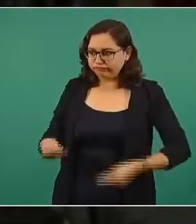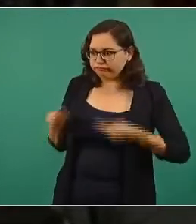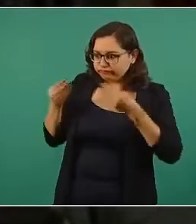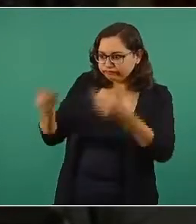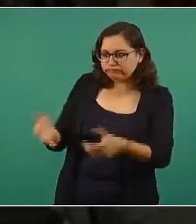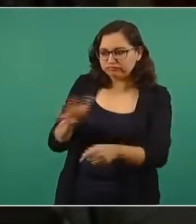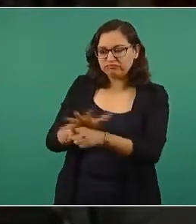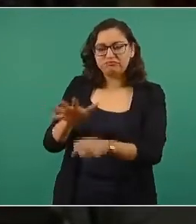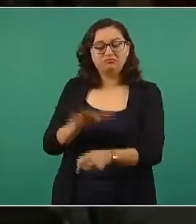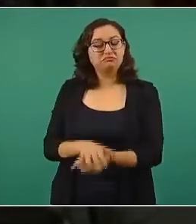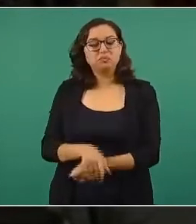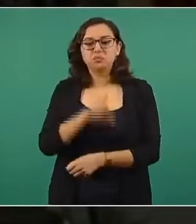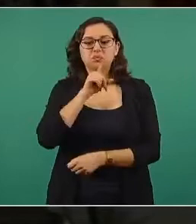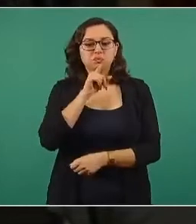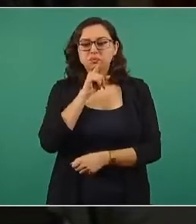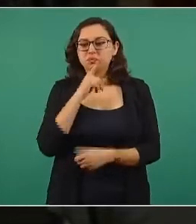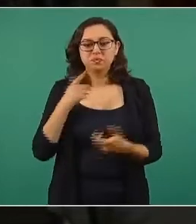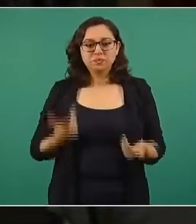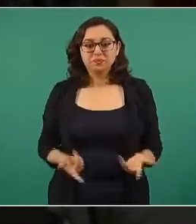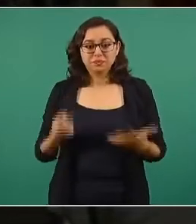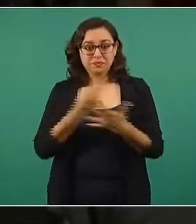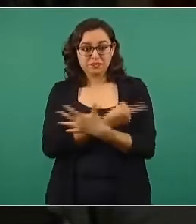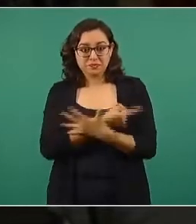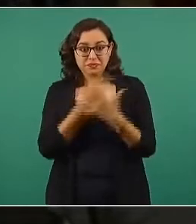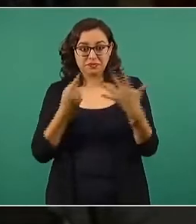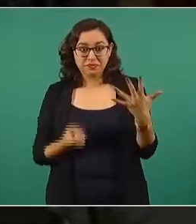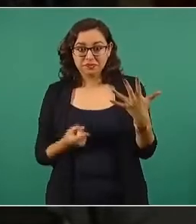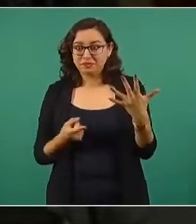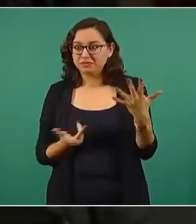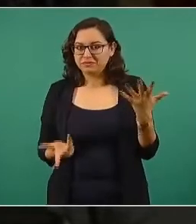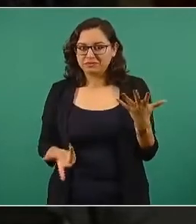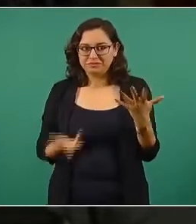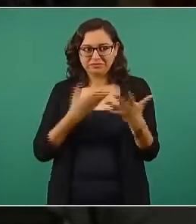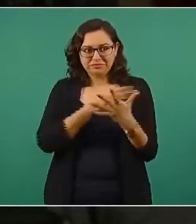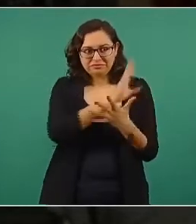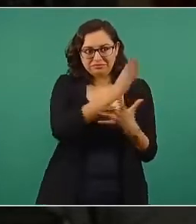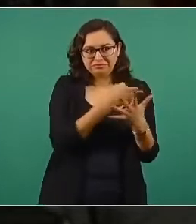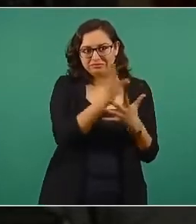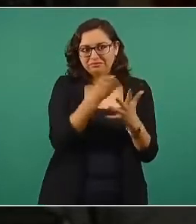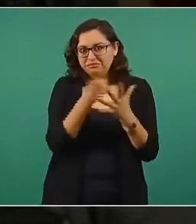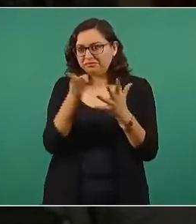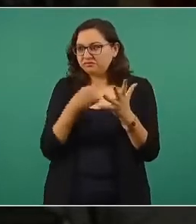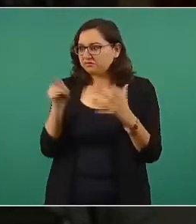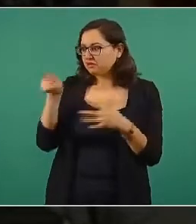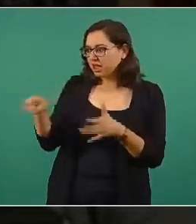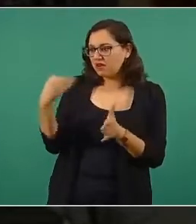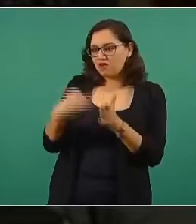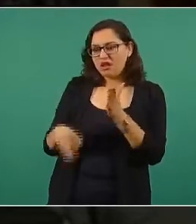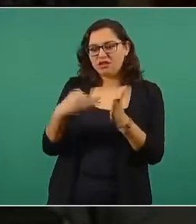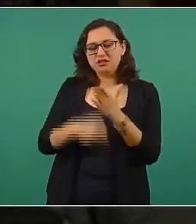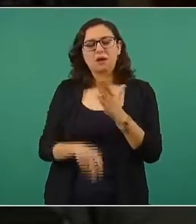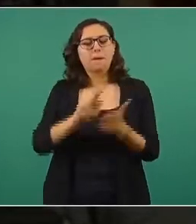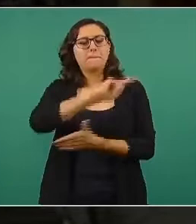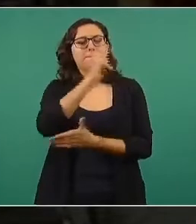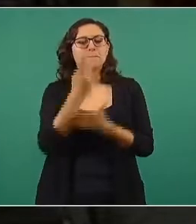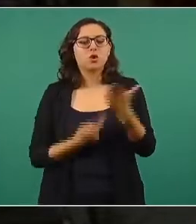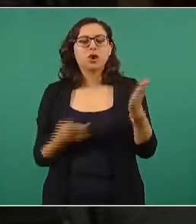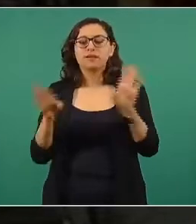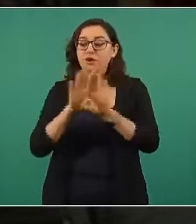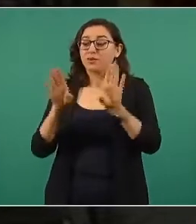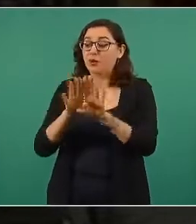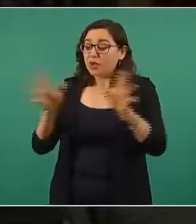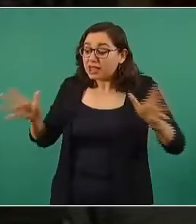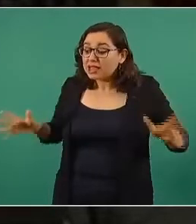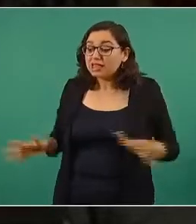rural. Tiene 5 ejes y prácticamente no los tiene el MESHE. Entonces la pregunta, señor presidente, si habrá algún programa para impulsar a las normales